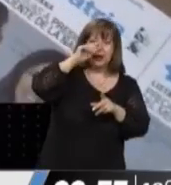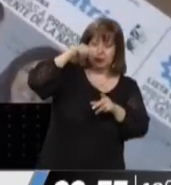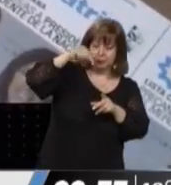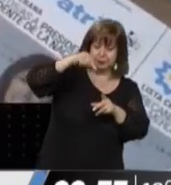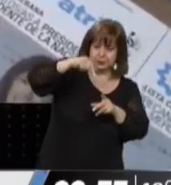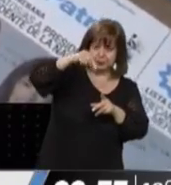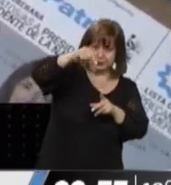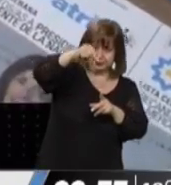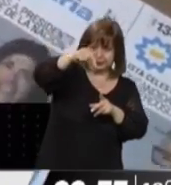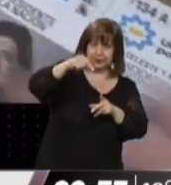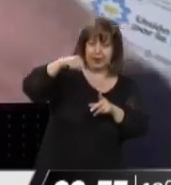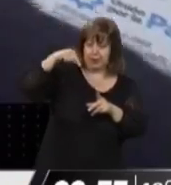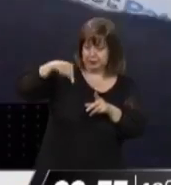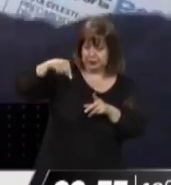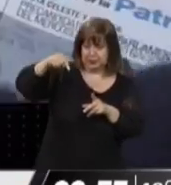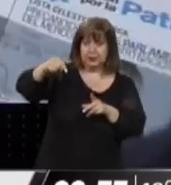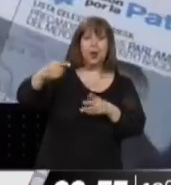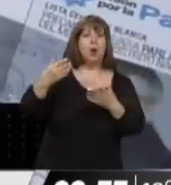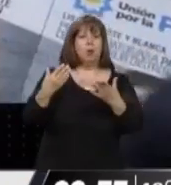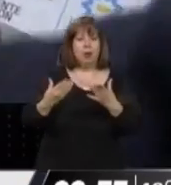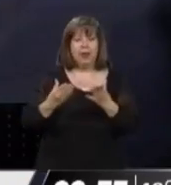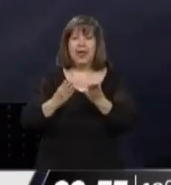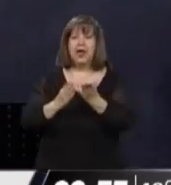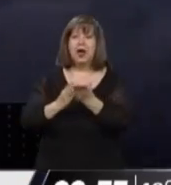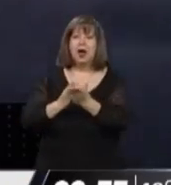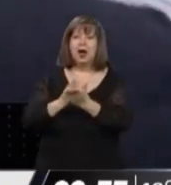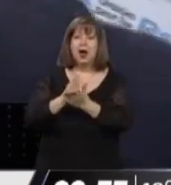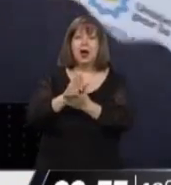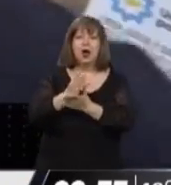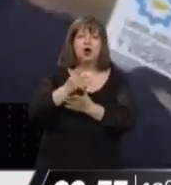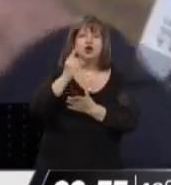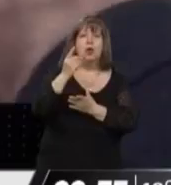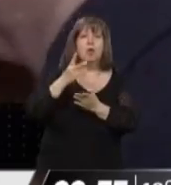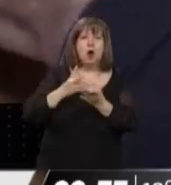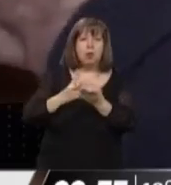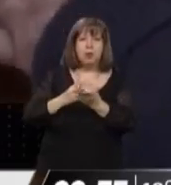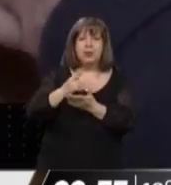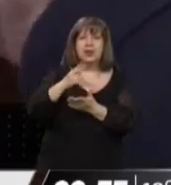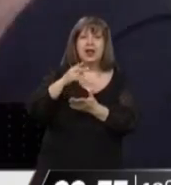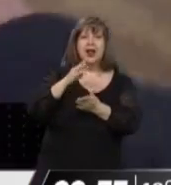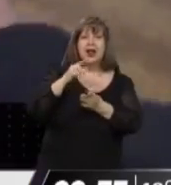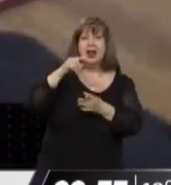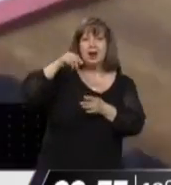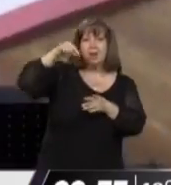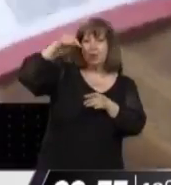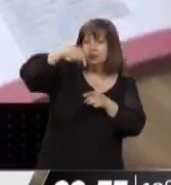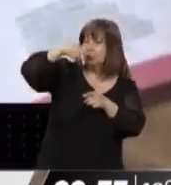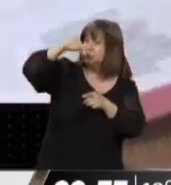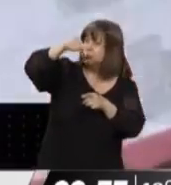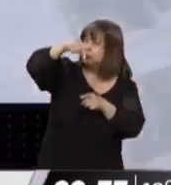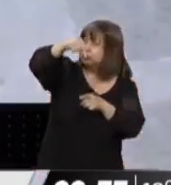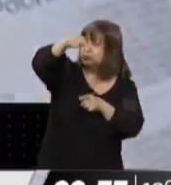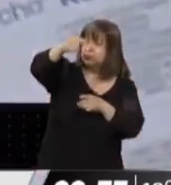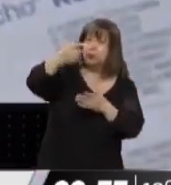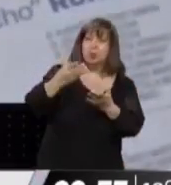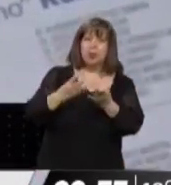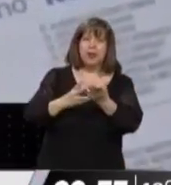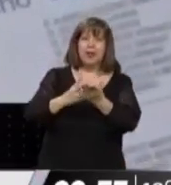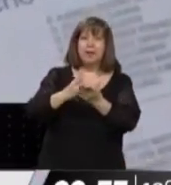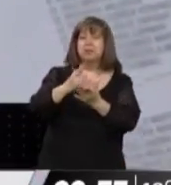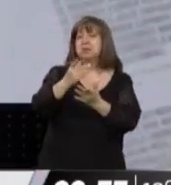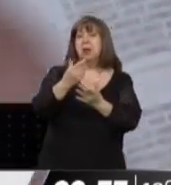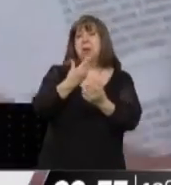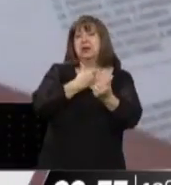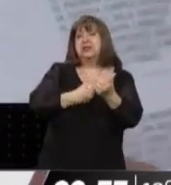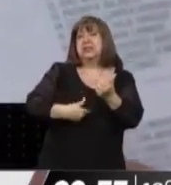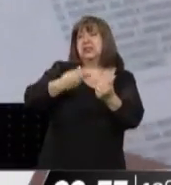Quédate y Marquitos Perdóname Mirá esto es muy importante chicos como corto la boleta por la línea punteada o sea puedo votar solamente